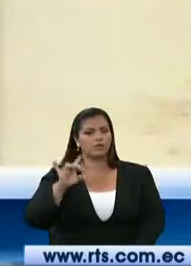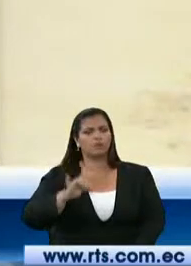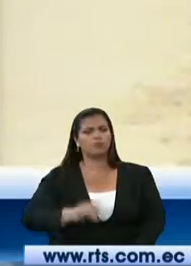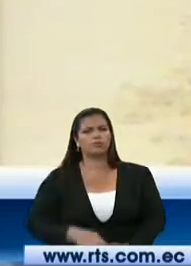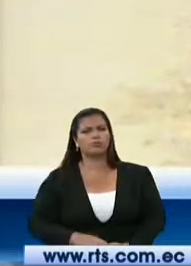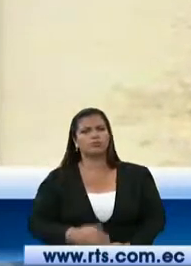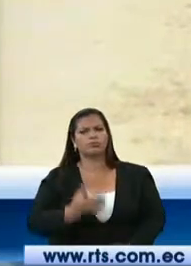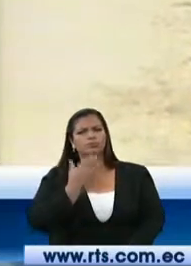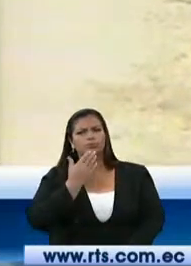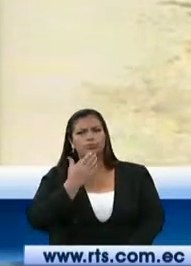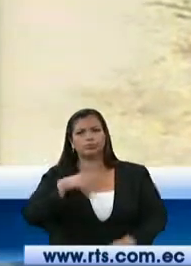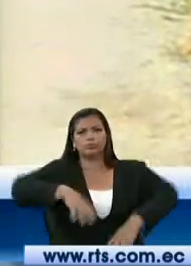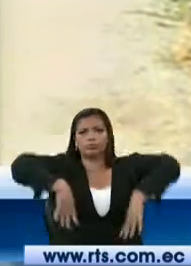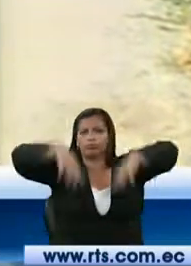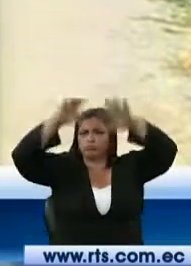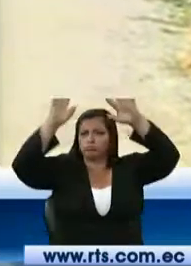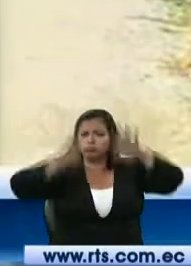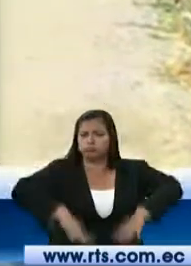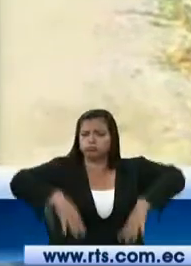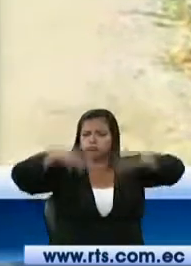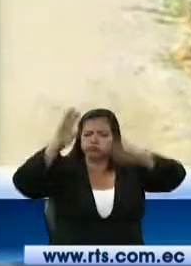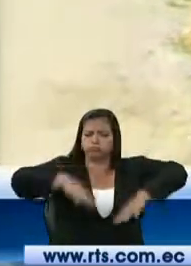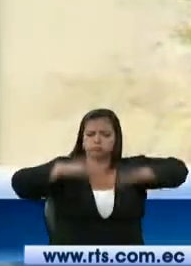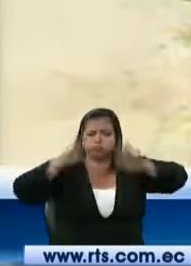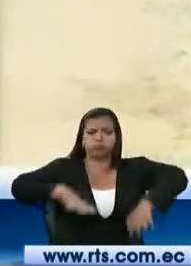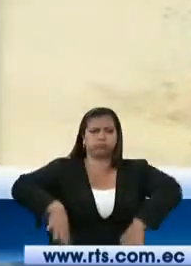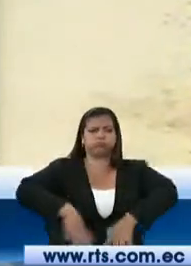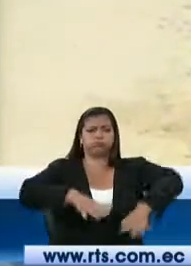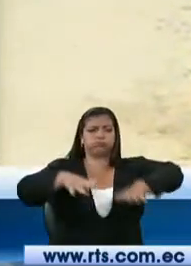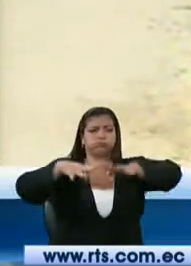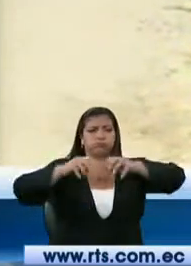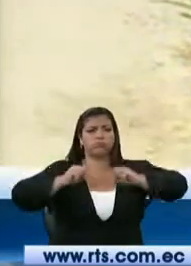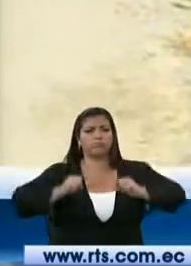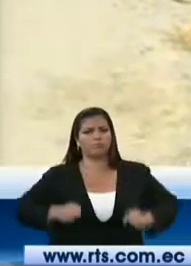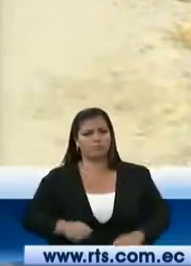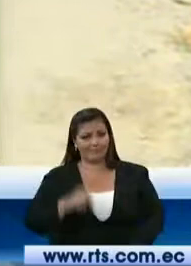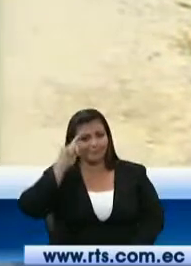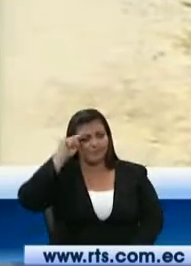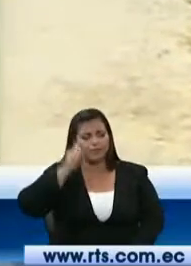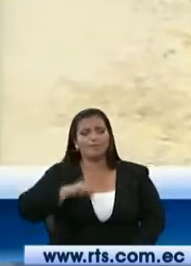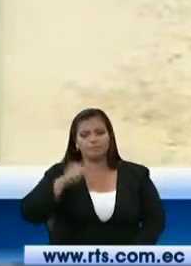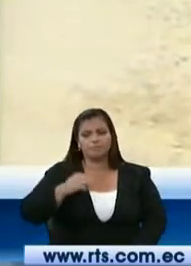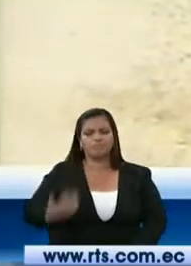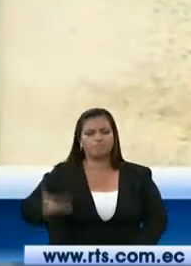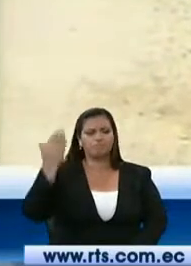para esa época? Desde la invasión vivo yo por acá. ¿Y en aquella época cómo se inundó esto?